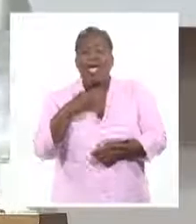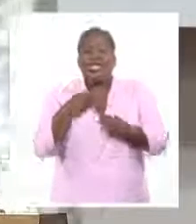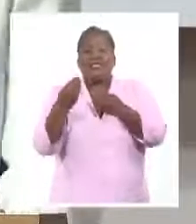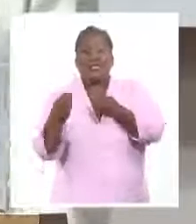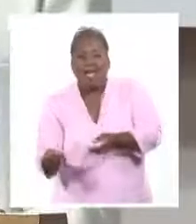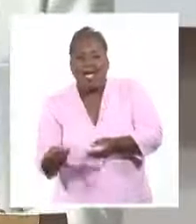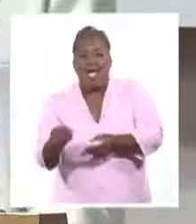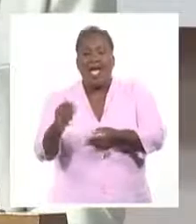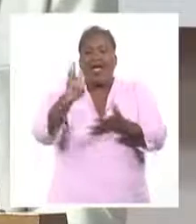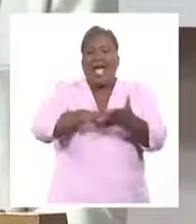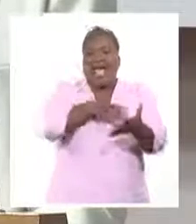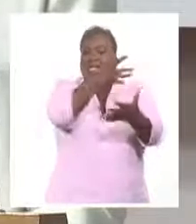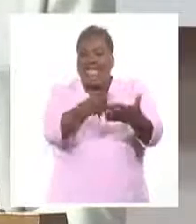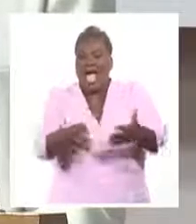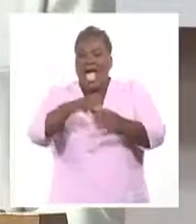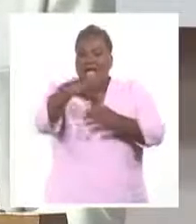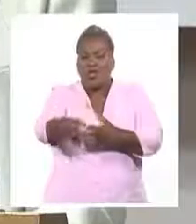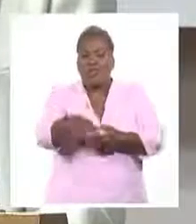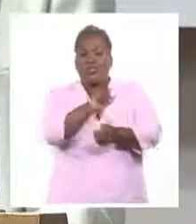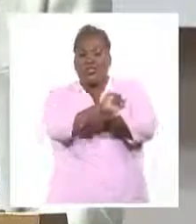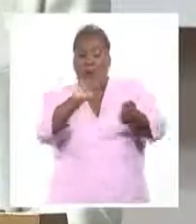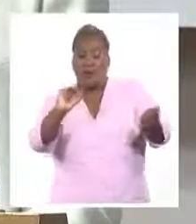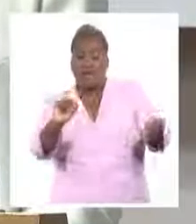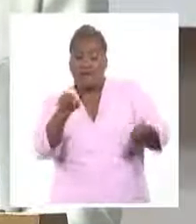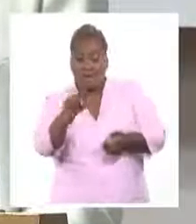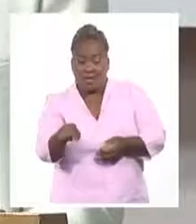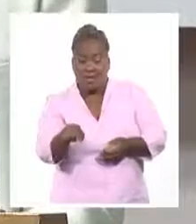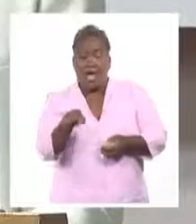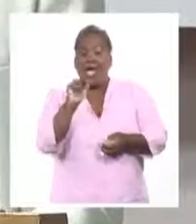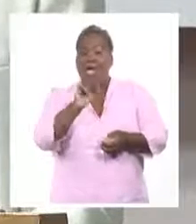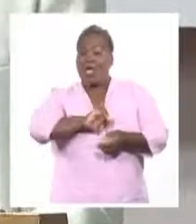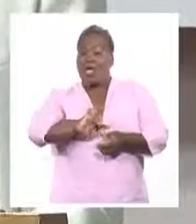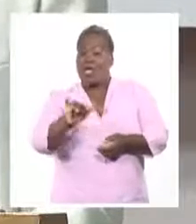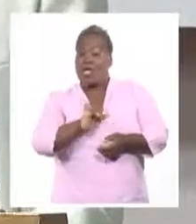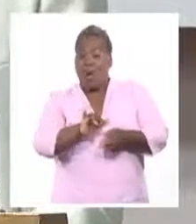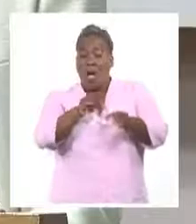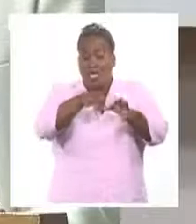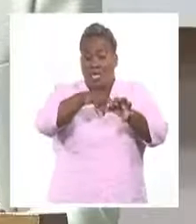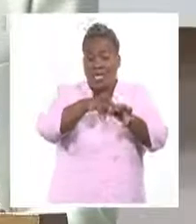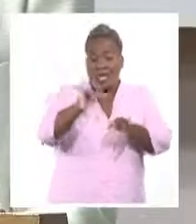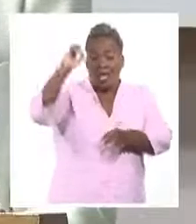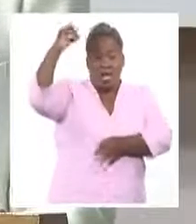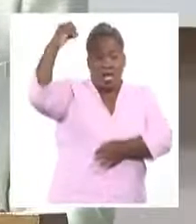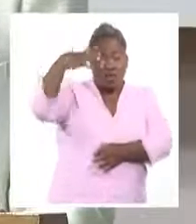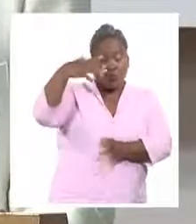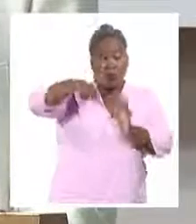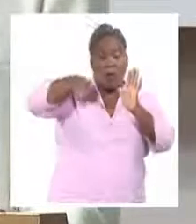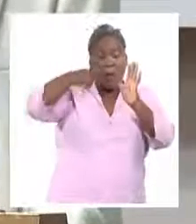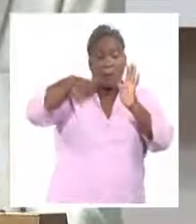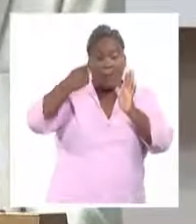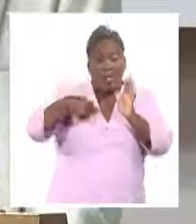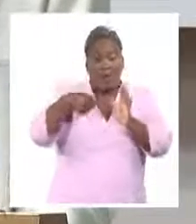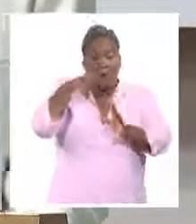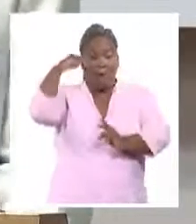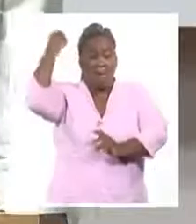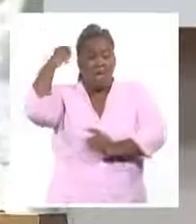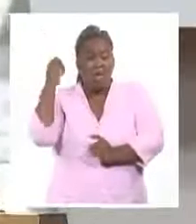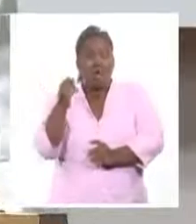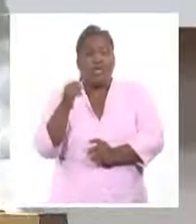Calendario, el documental Soberanía, las puestas de nave de oficio de Isla y Luz, las películas El Mayor y La